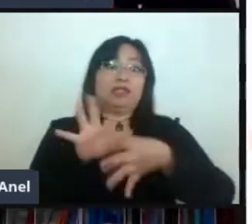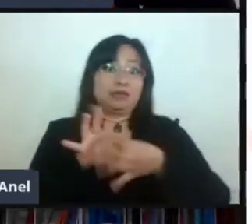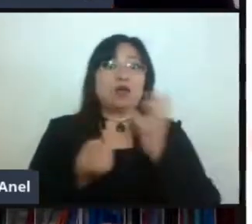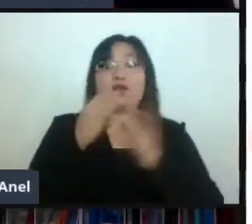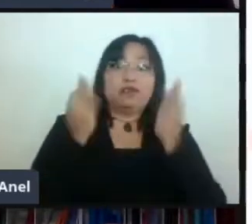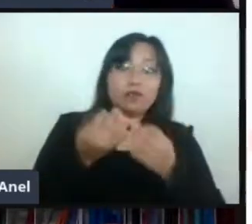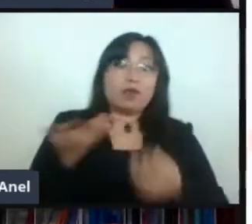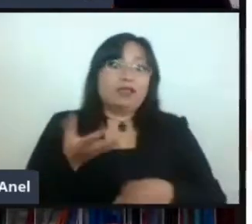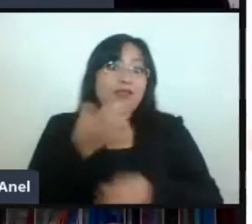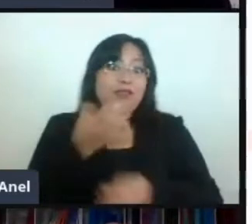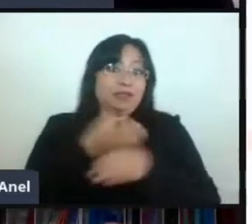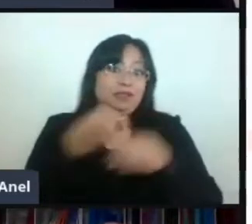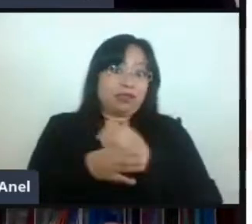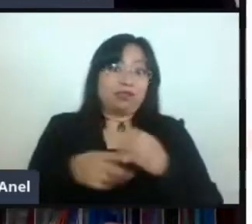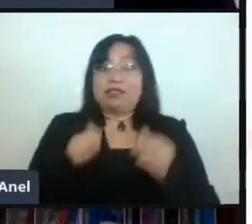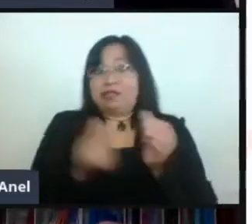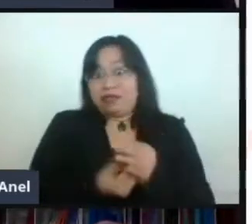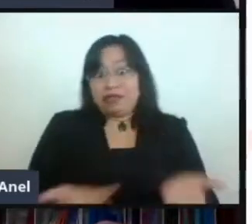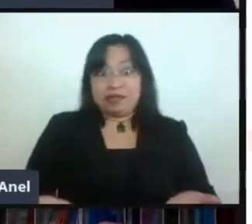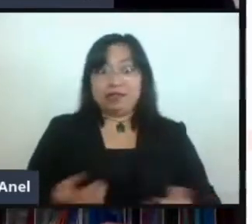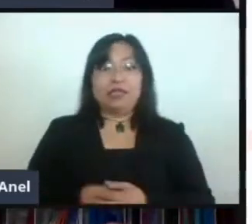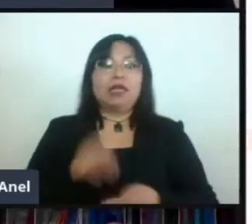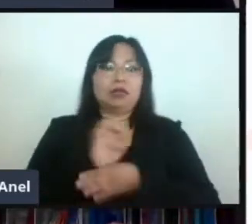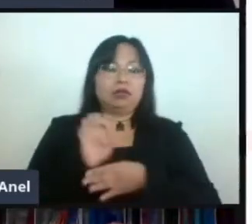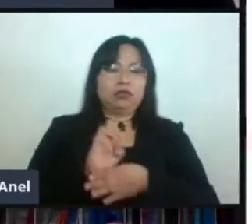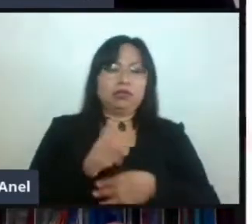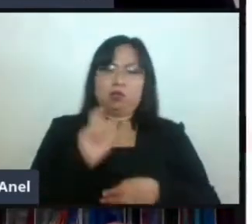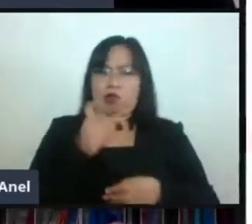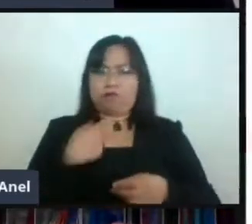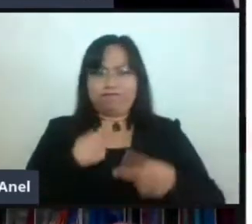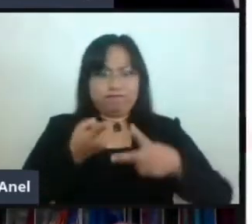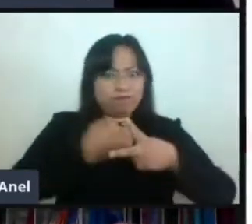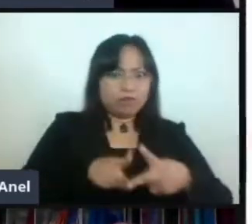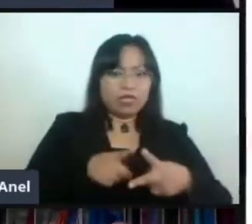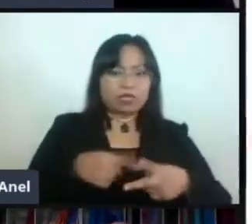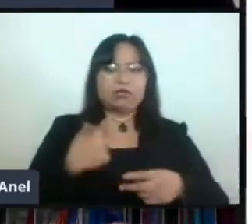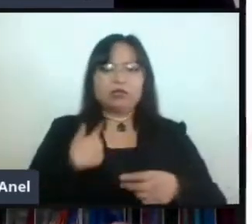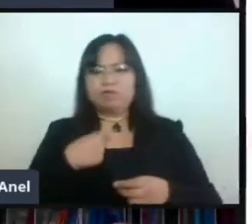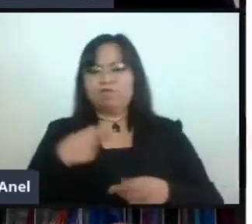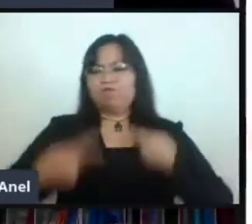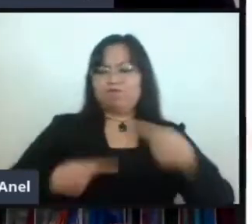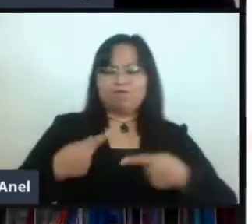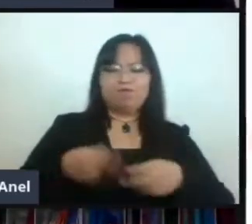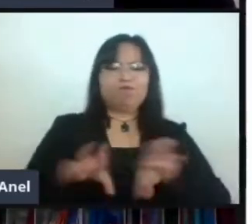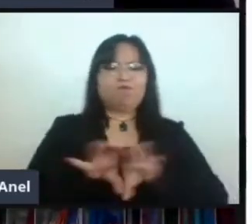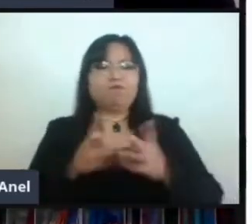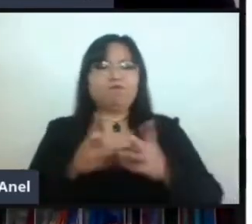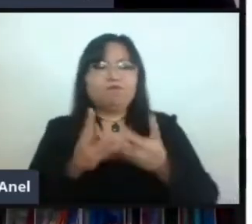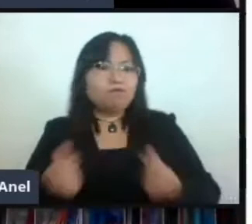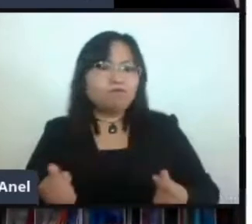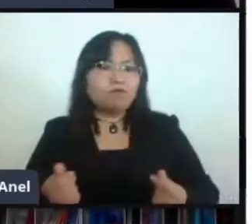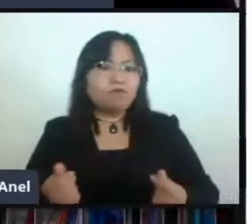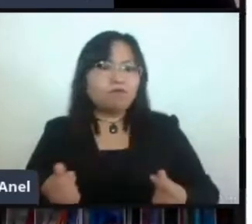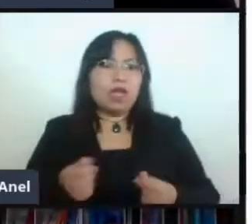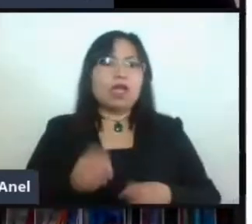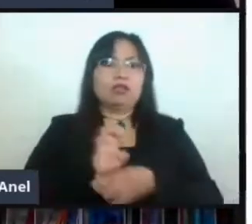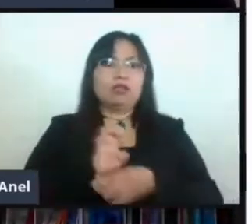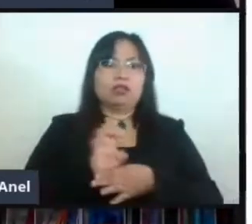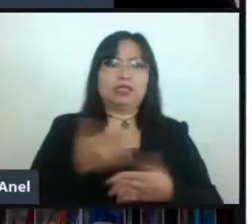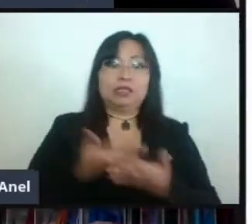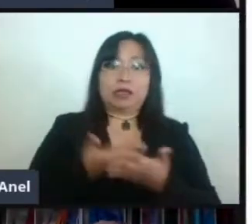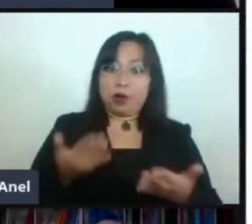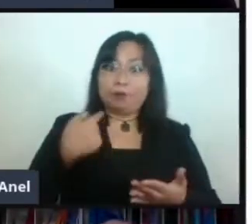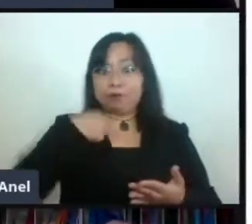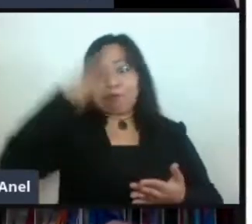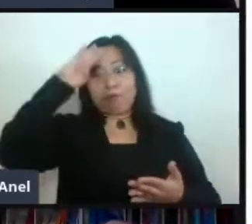preguntas son fundamentales antes de entrar con la cuestión operativa, Carlos. Y por eso yo